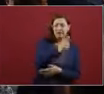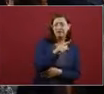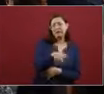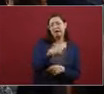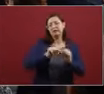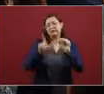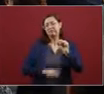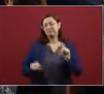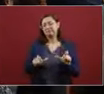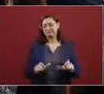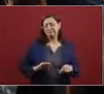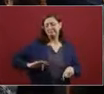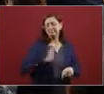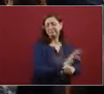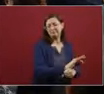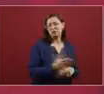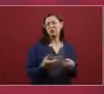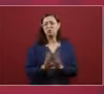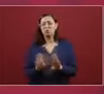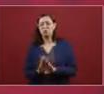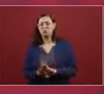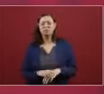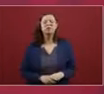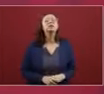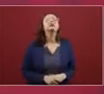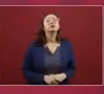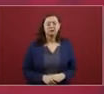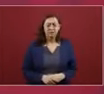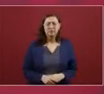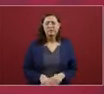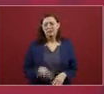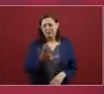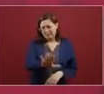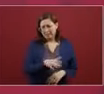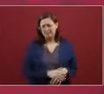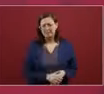Sí, mira, con todo respeto,